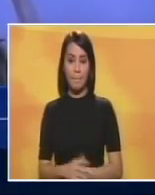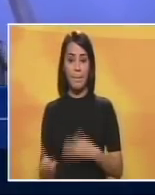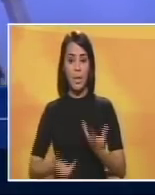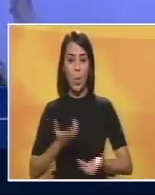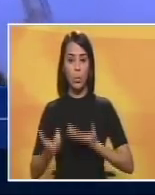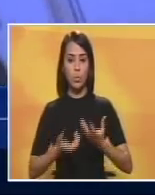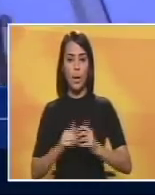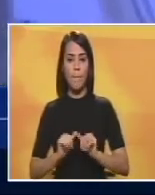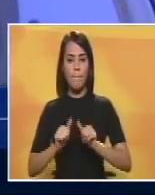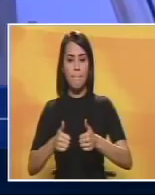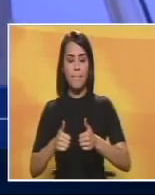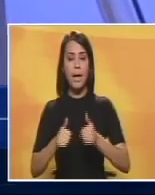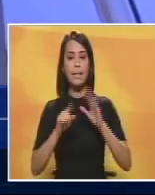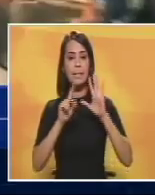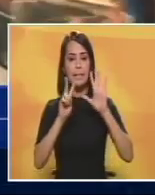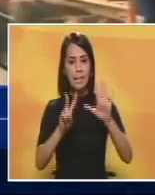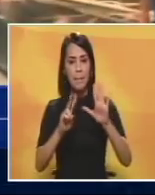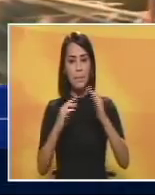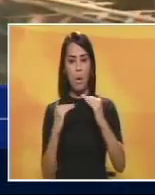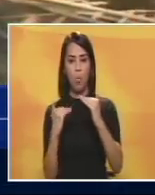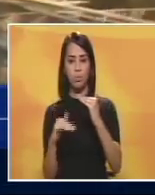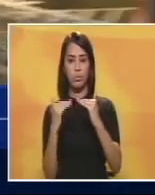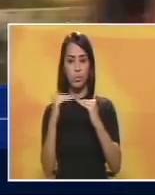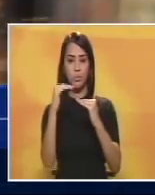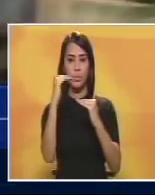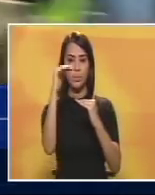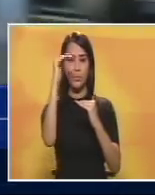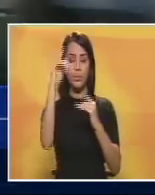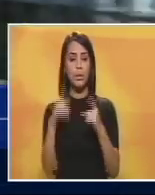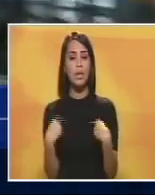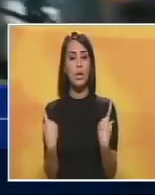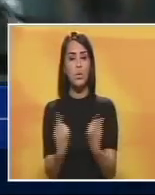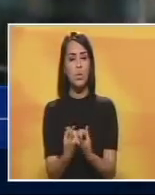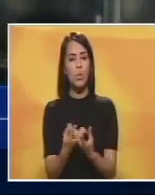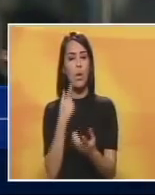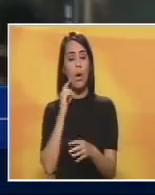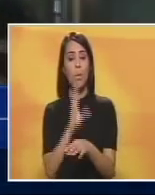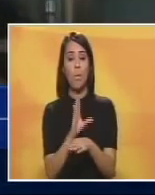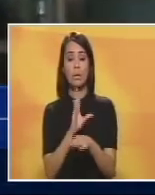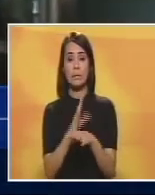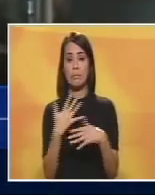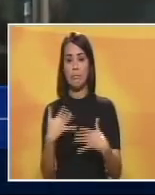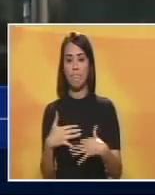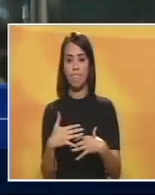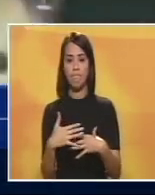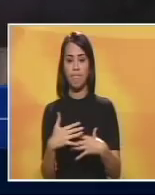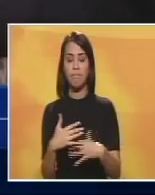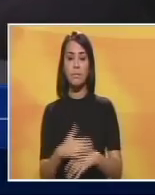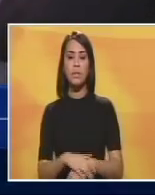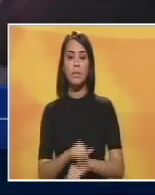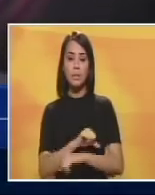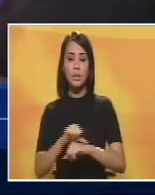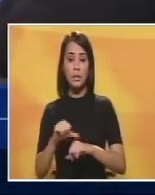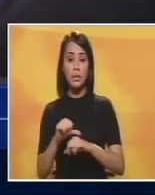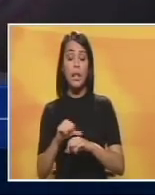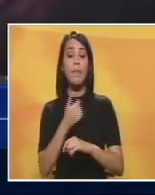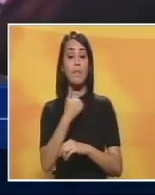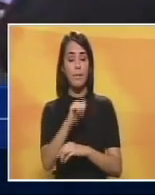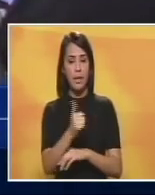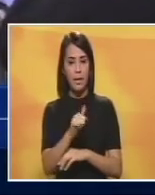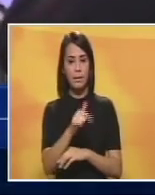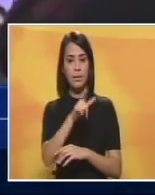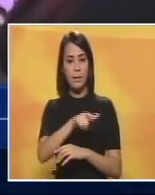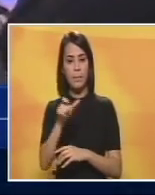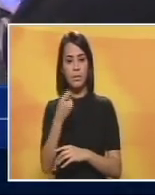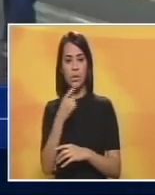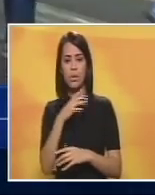habría iniciado en el 7º piso donde se encuentra la unidad de cuidados intensivos. 10 de los afectados están en estado crítico